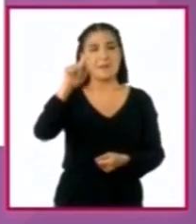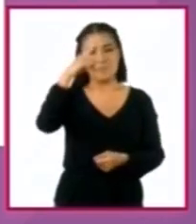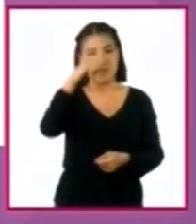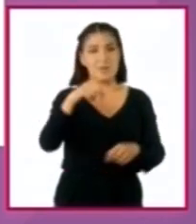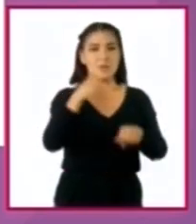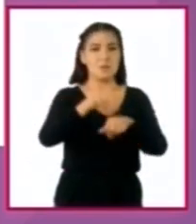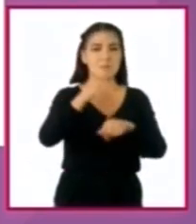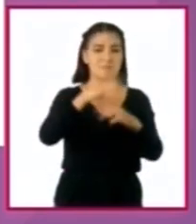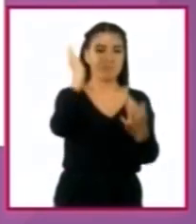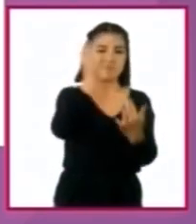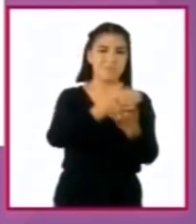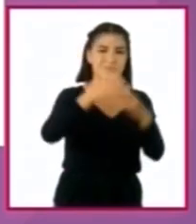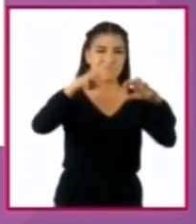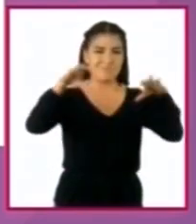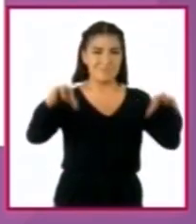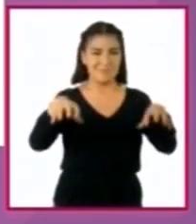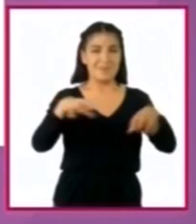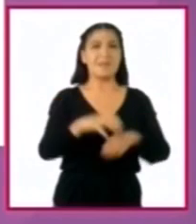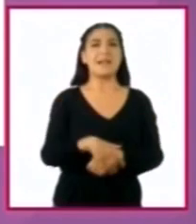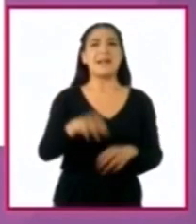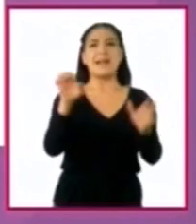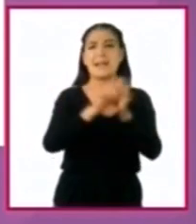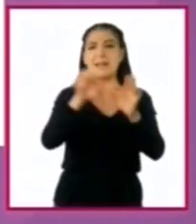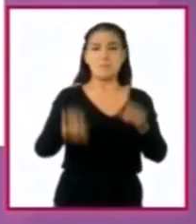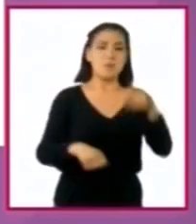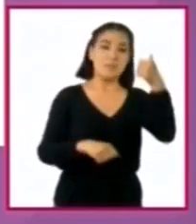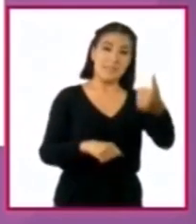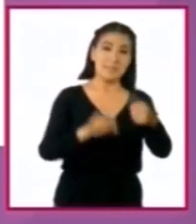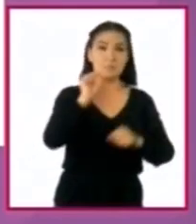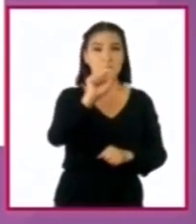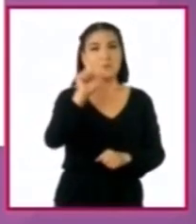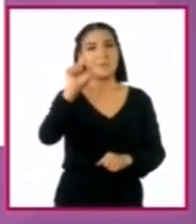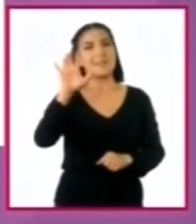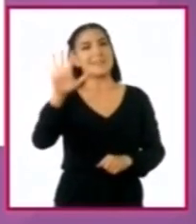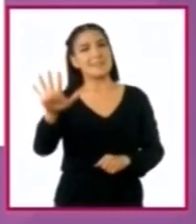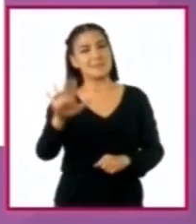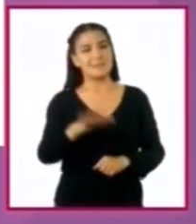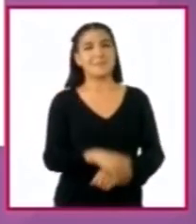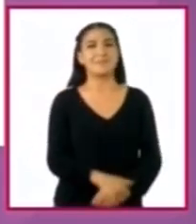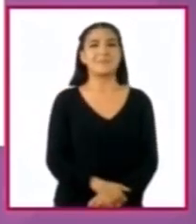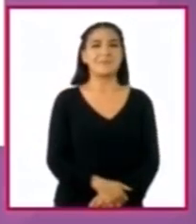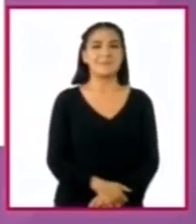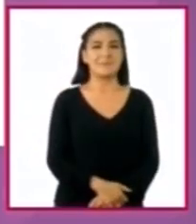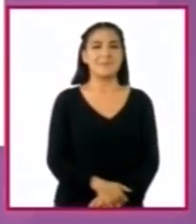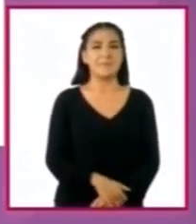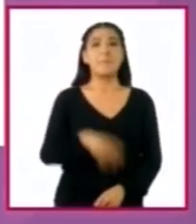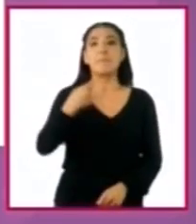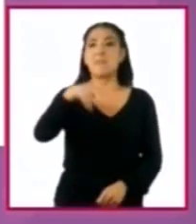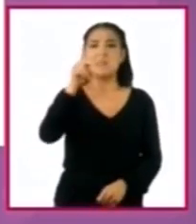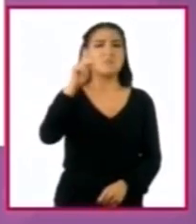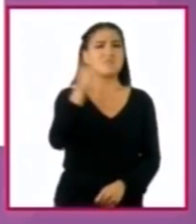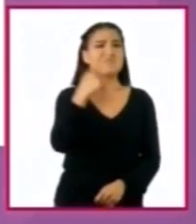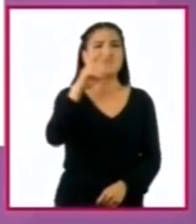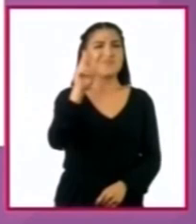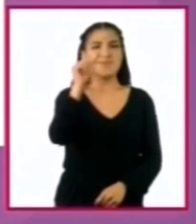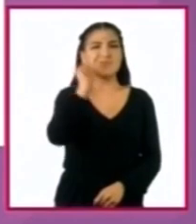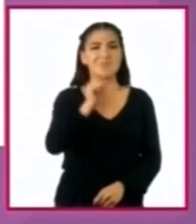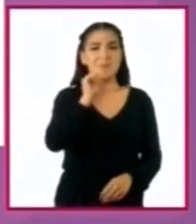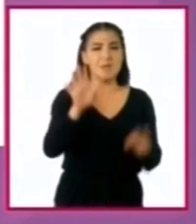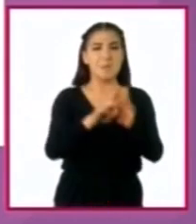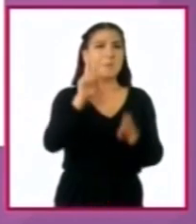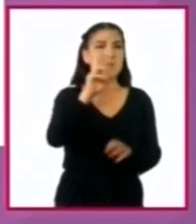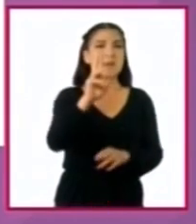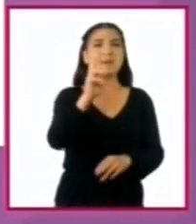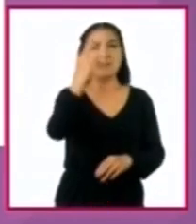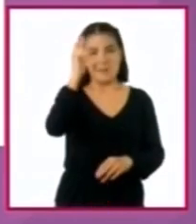de la parte fraccionaria. Por ejemplo, 6 enteros 25 centésimos. Pero no siempre fue así.